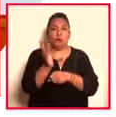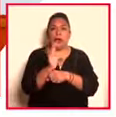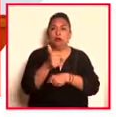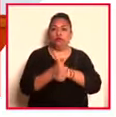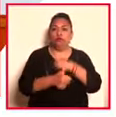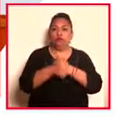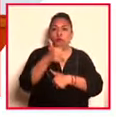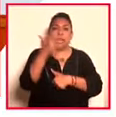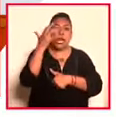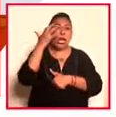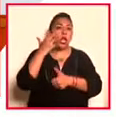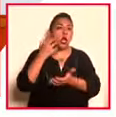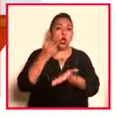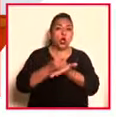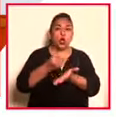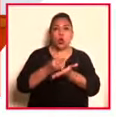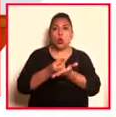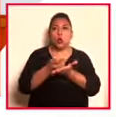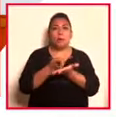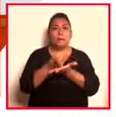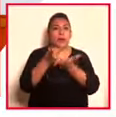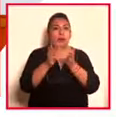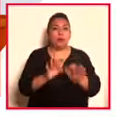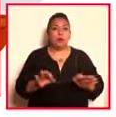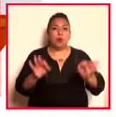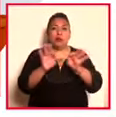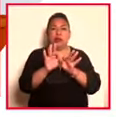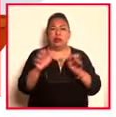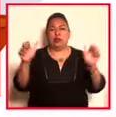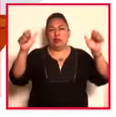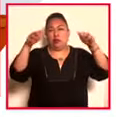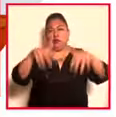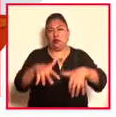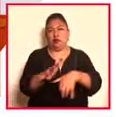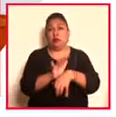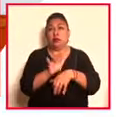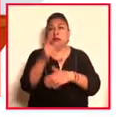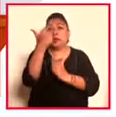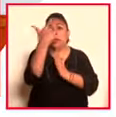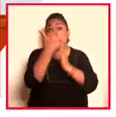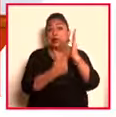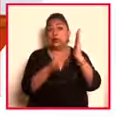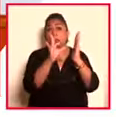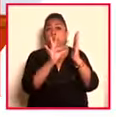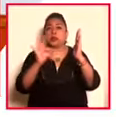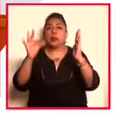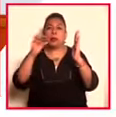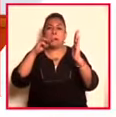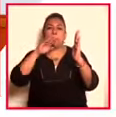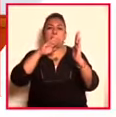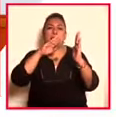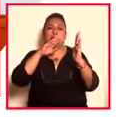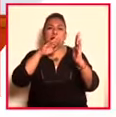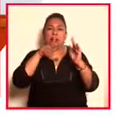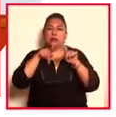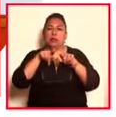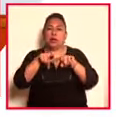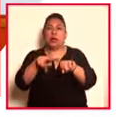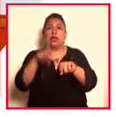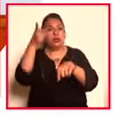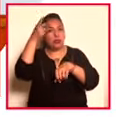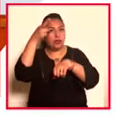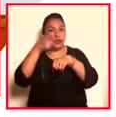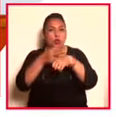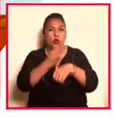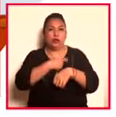León de Oro, máximo galardón de este encuentro cinematográfico. De la lista destaca Madres Paralelas, del director español Pedro